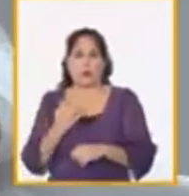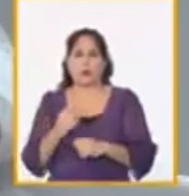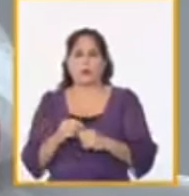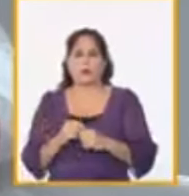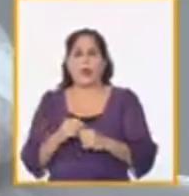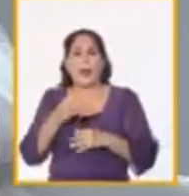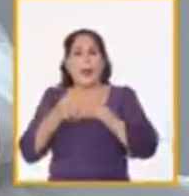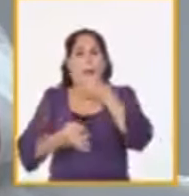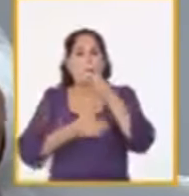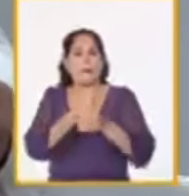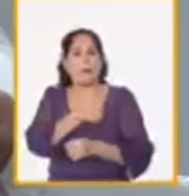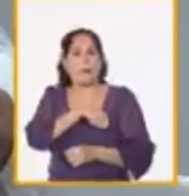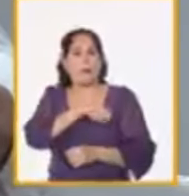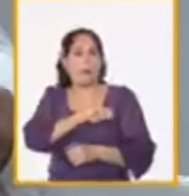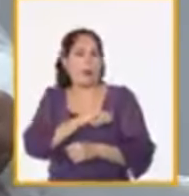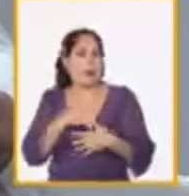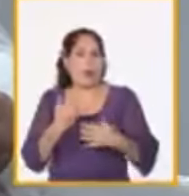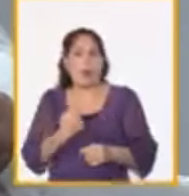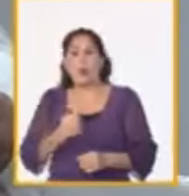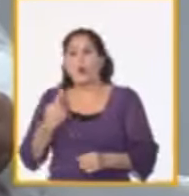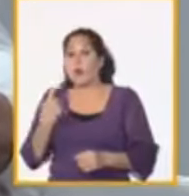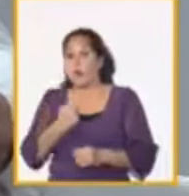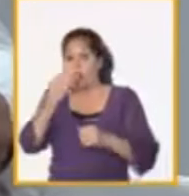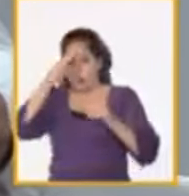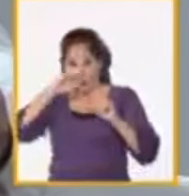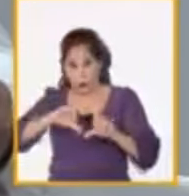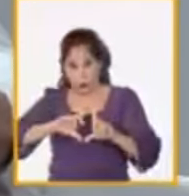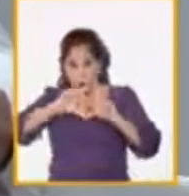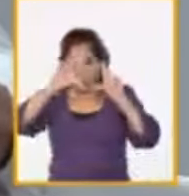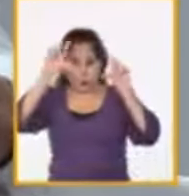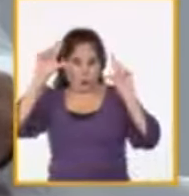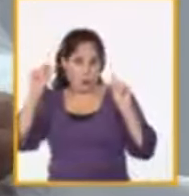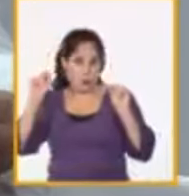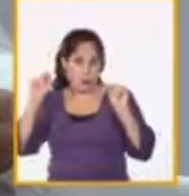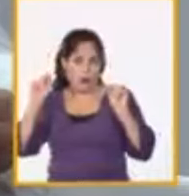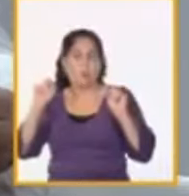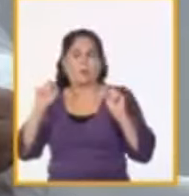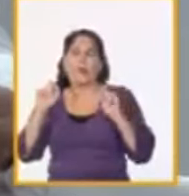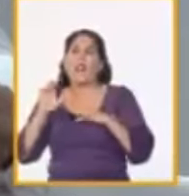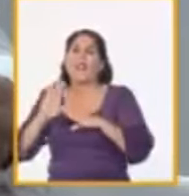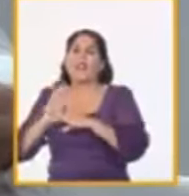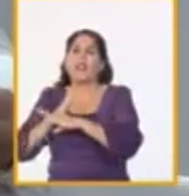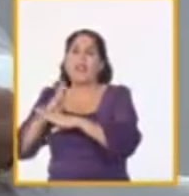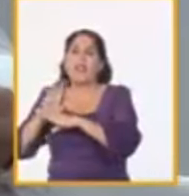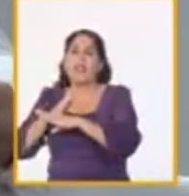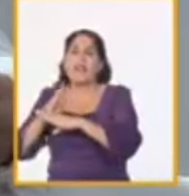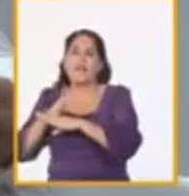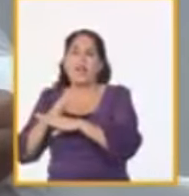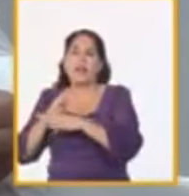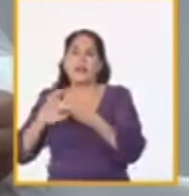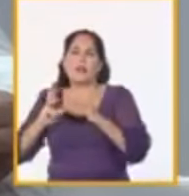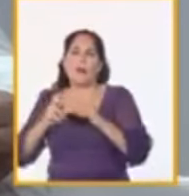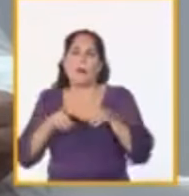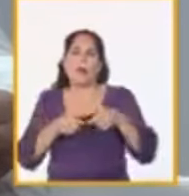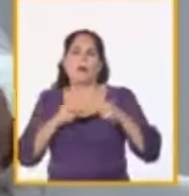Explicarle a la población que nosotros en el país tenemos diferentes tipos de